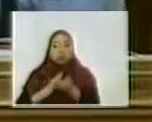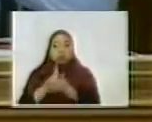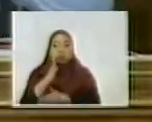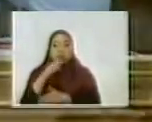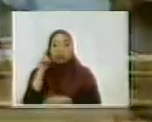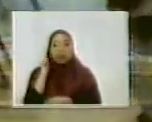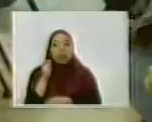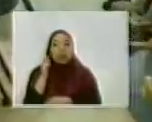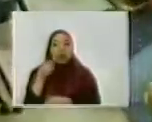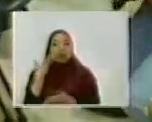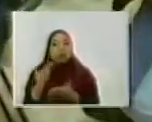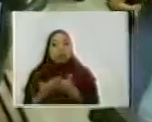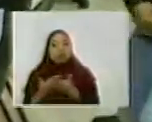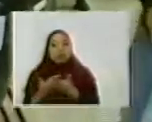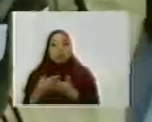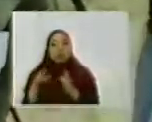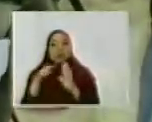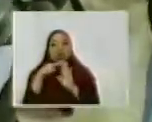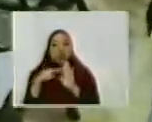tarea,